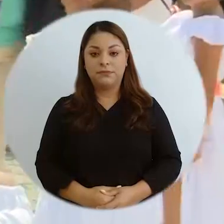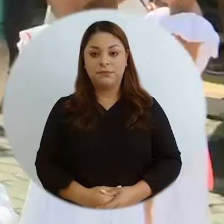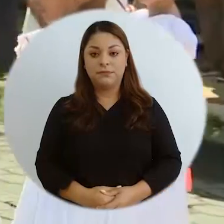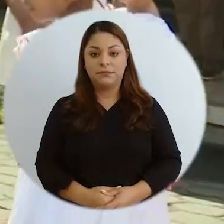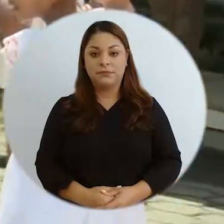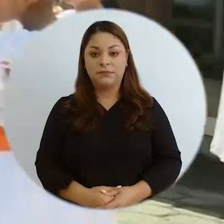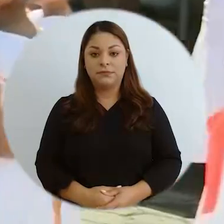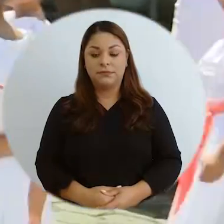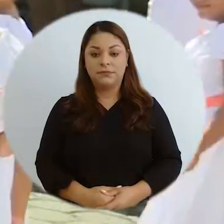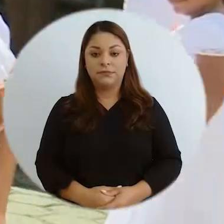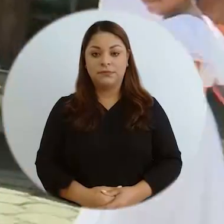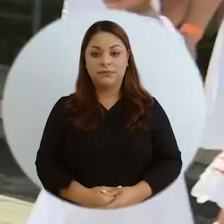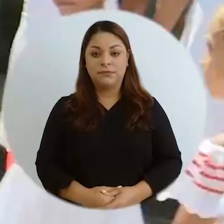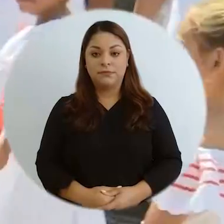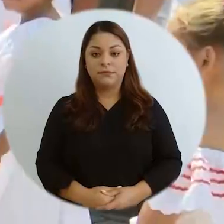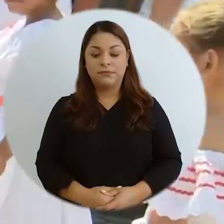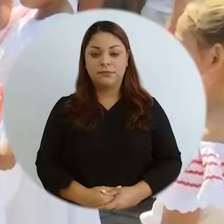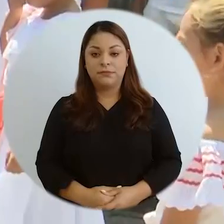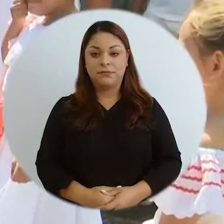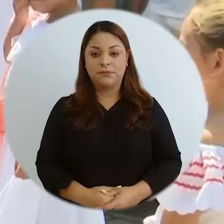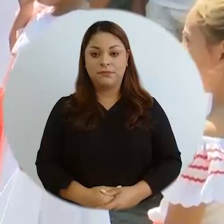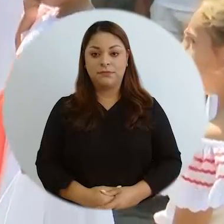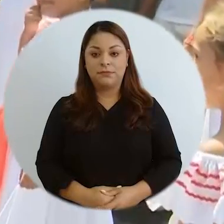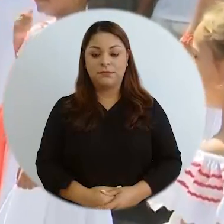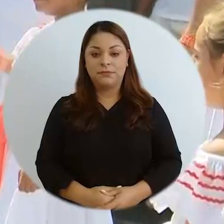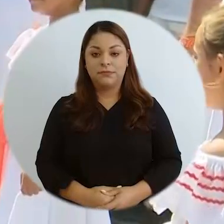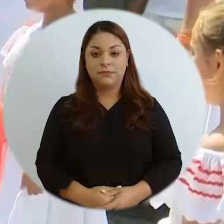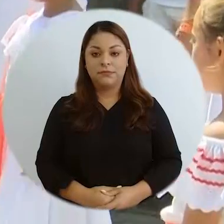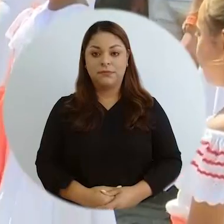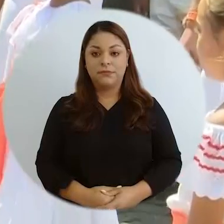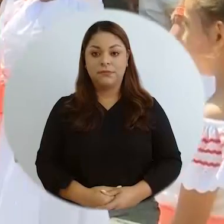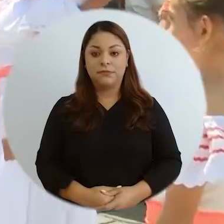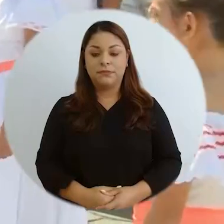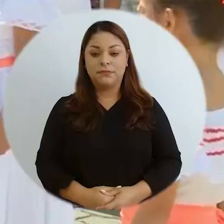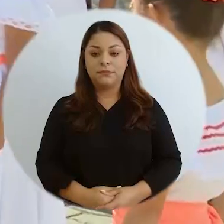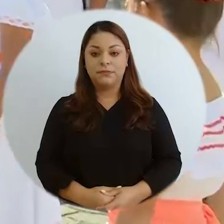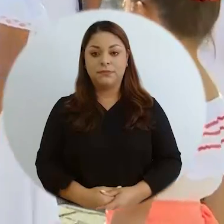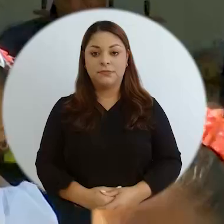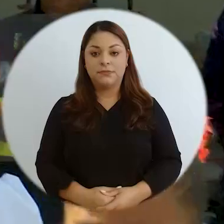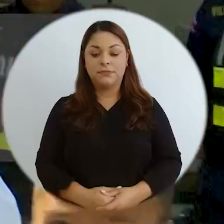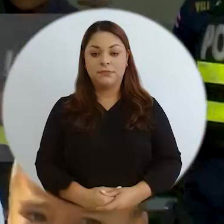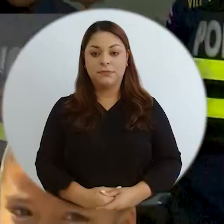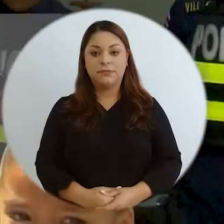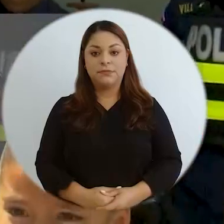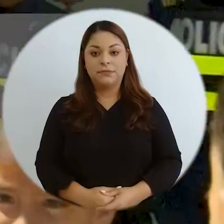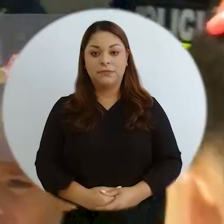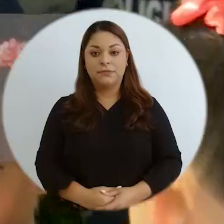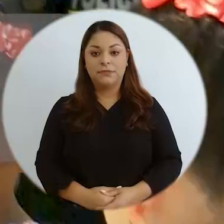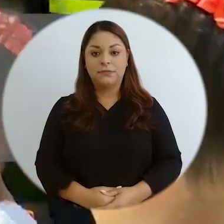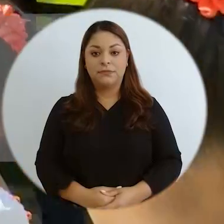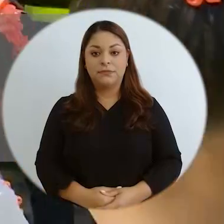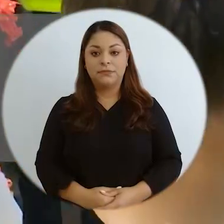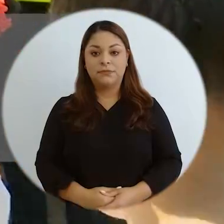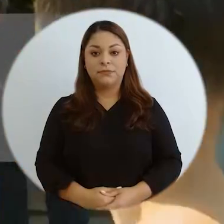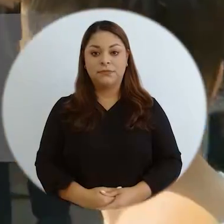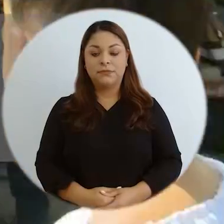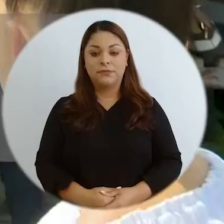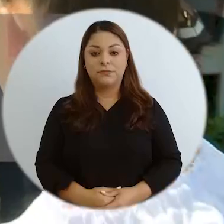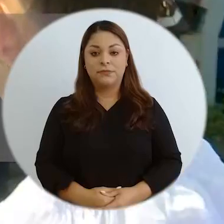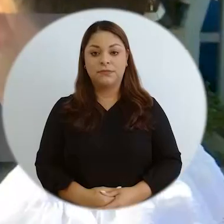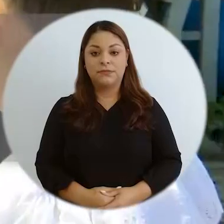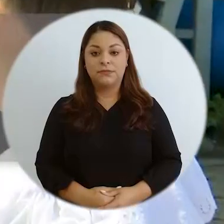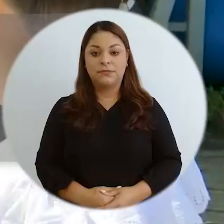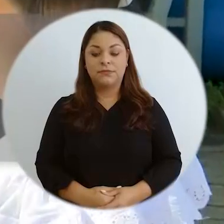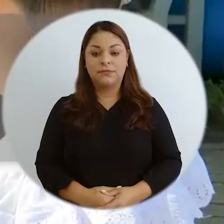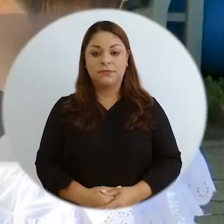todo a nivel de la conversación digital hacia la figura del presidente. Un primer hallazgo es que podría considerarse que la percepción en digital